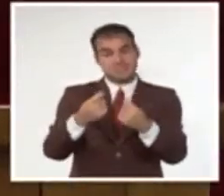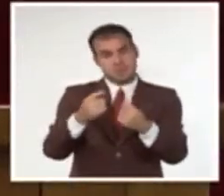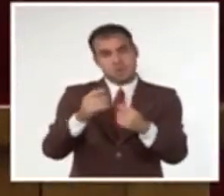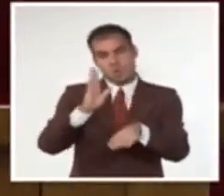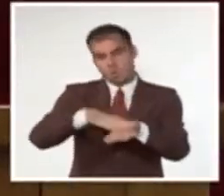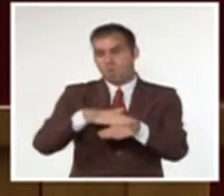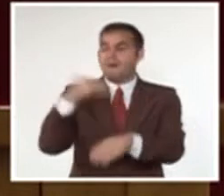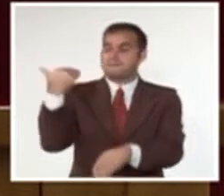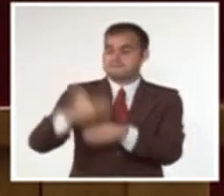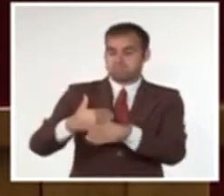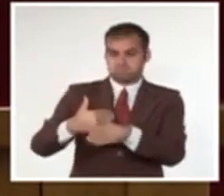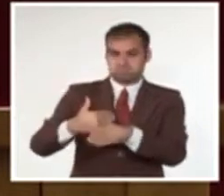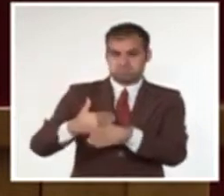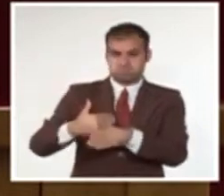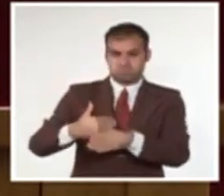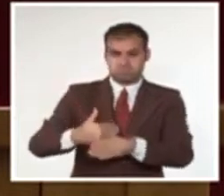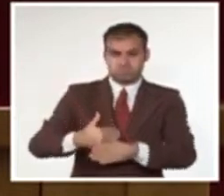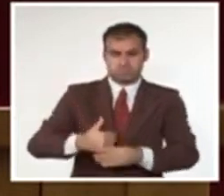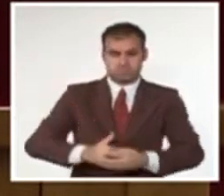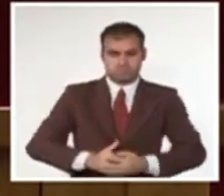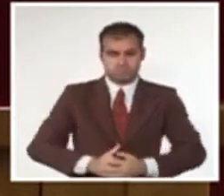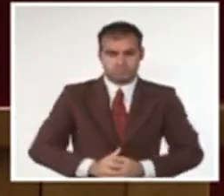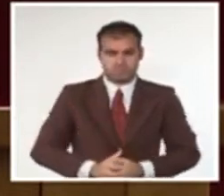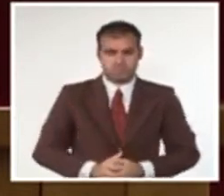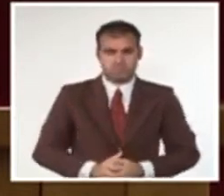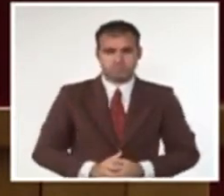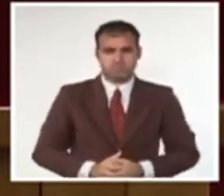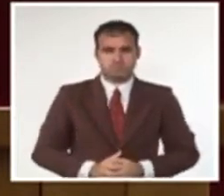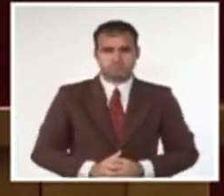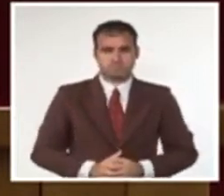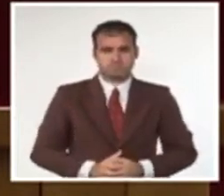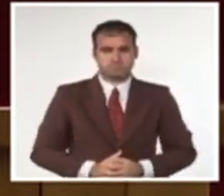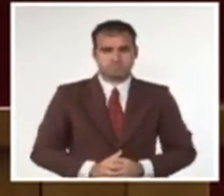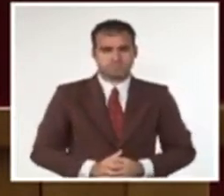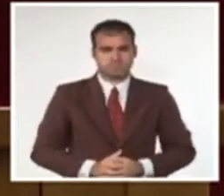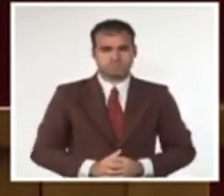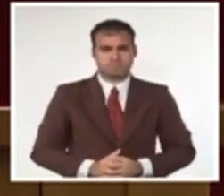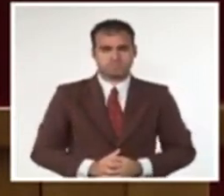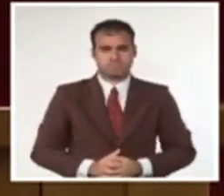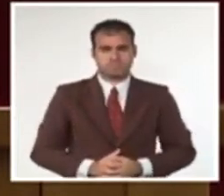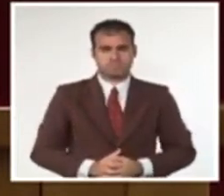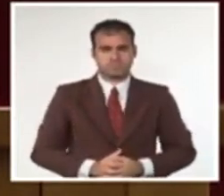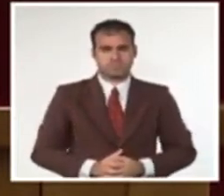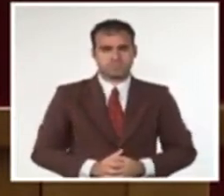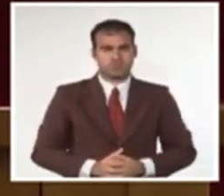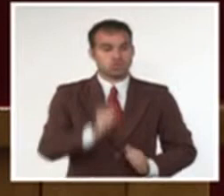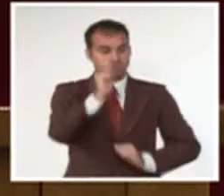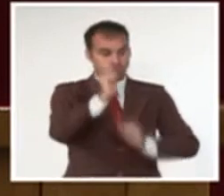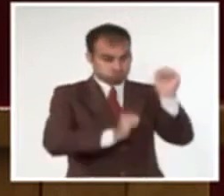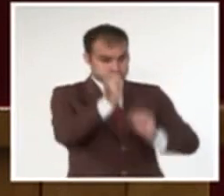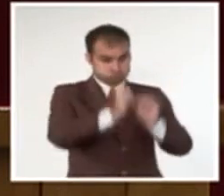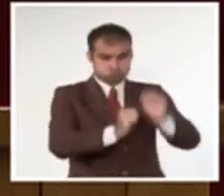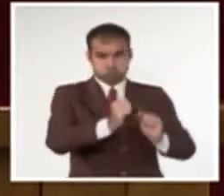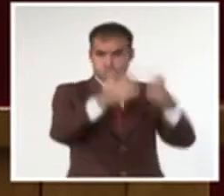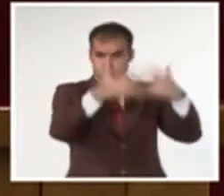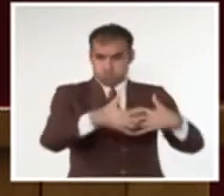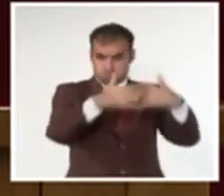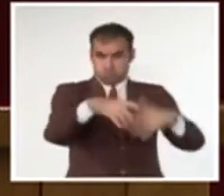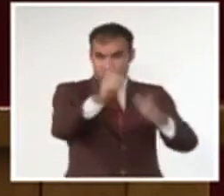bloqueo en condiciones de pandemia. No haber ejecutado oportunamente los mantenimientos a las unidades de